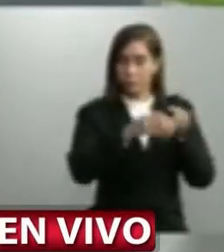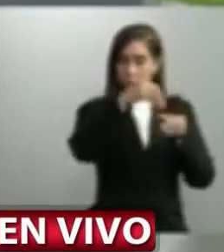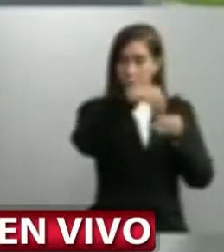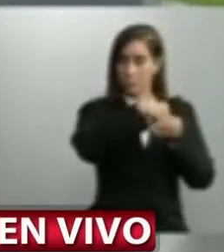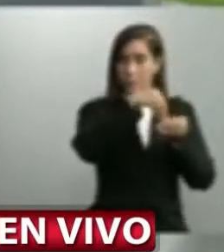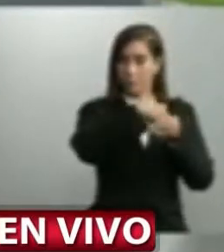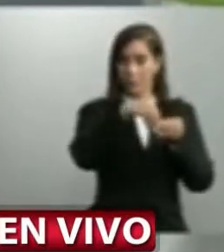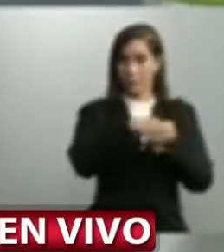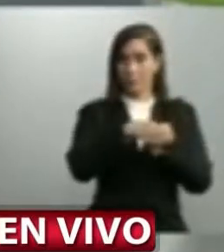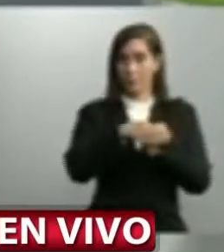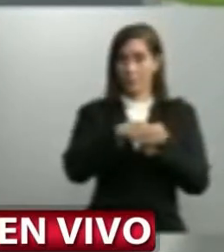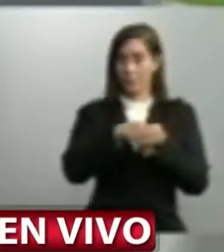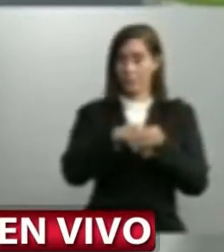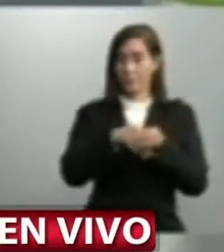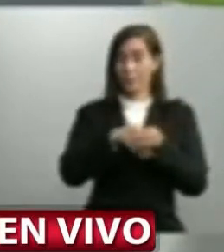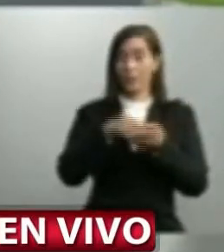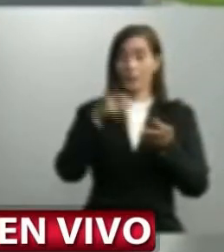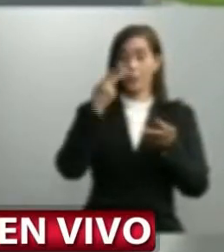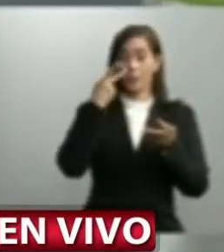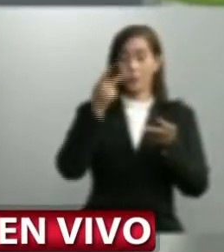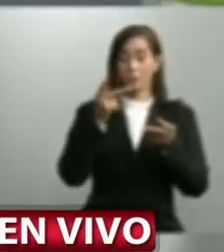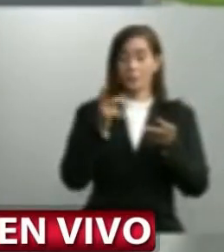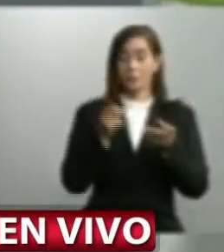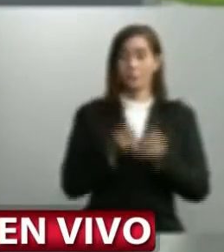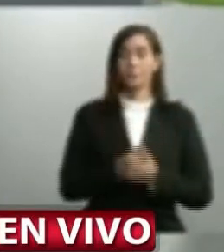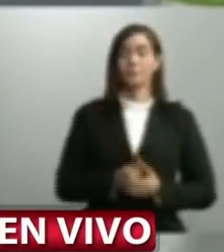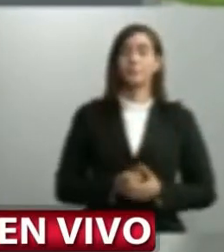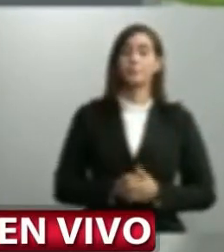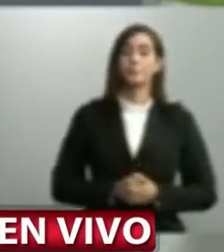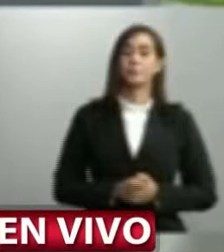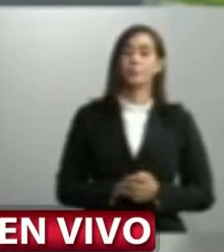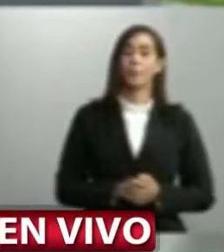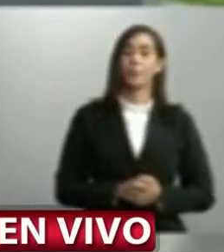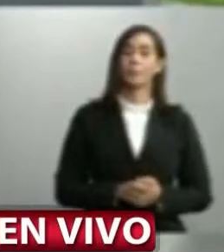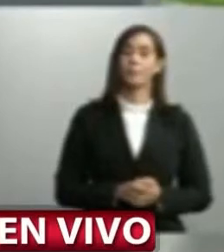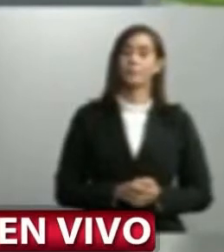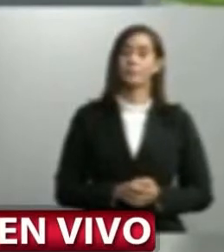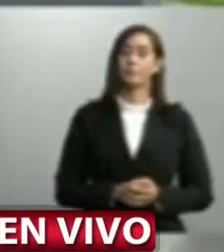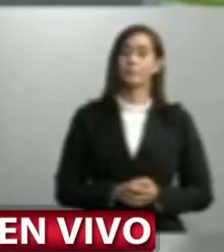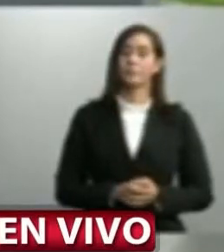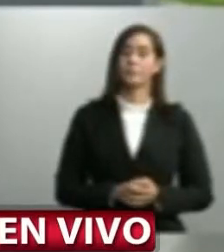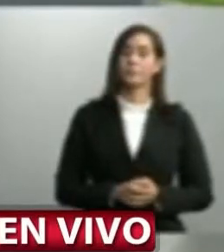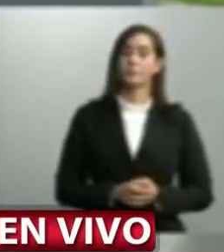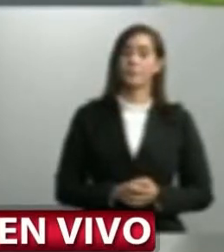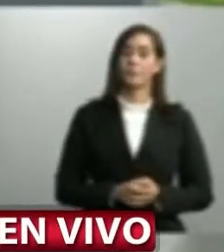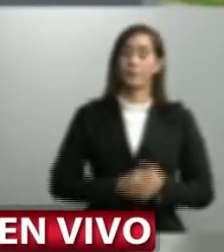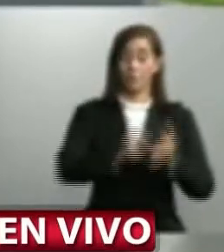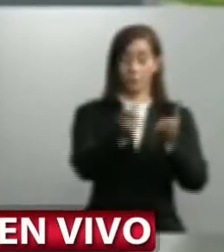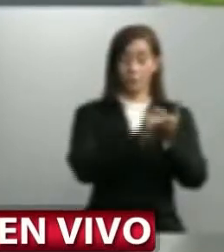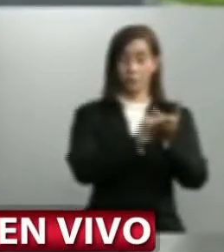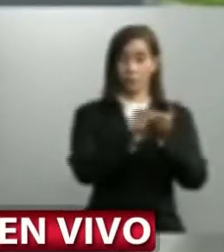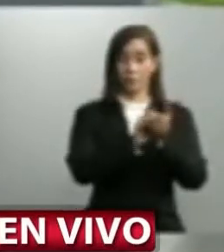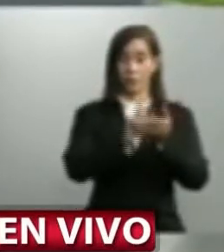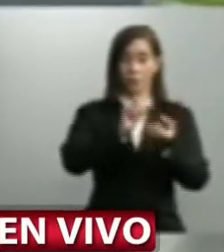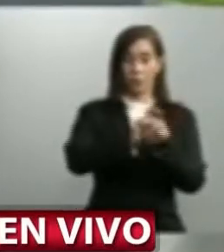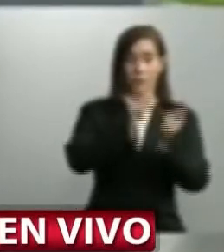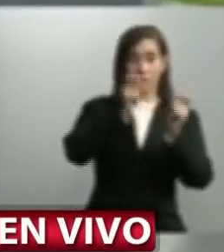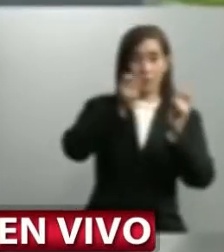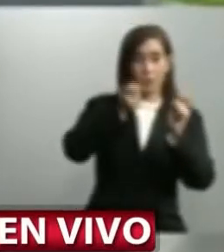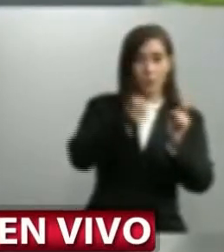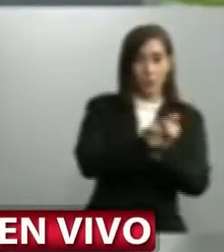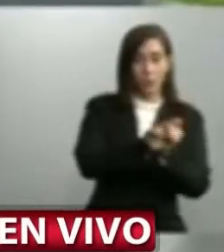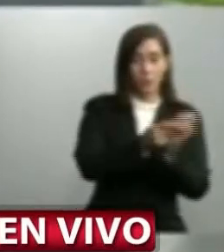los cambios en la estructuración y otras modernizaciones que se